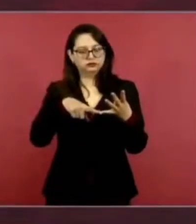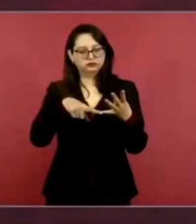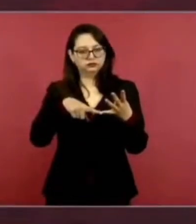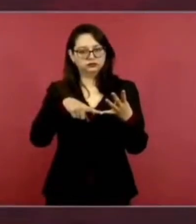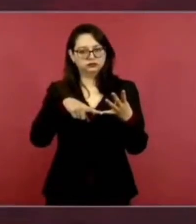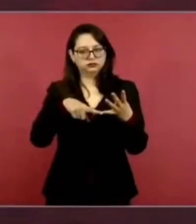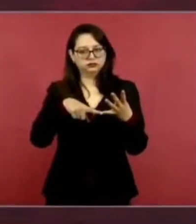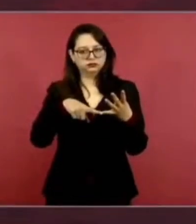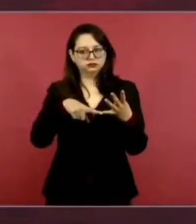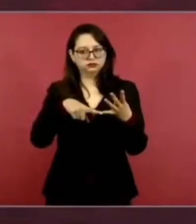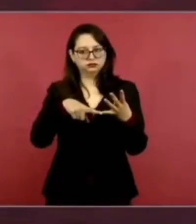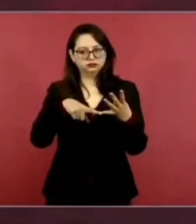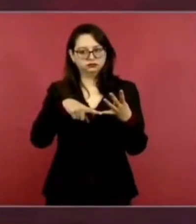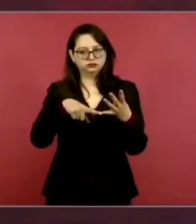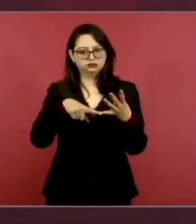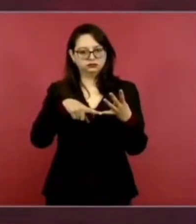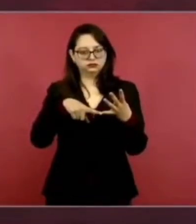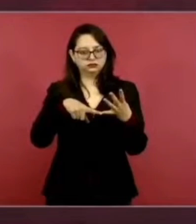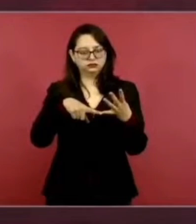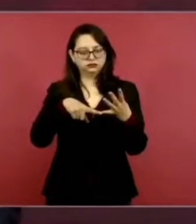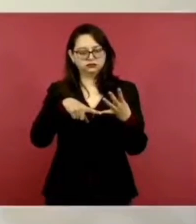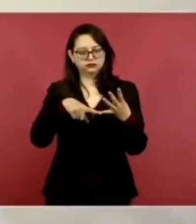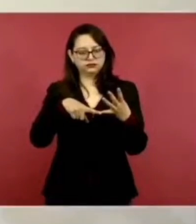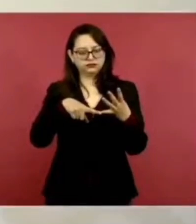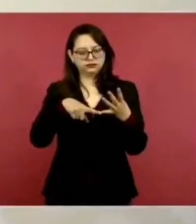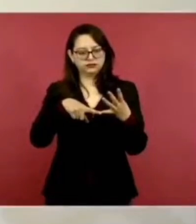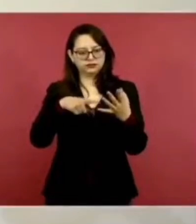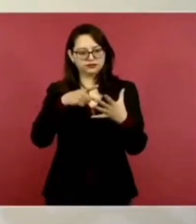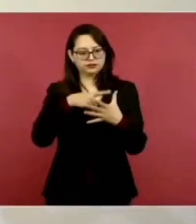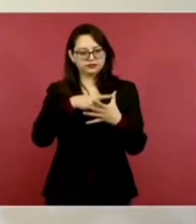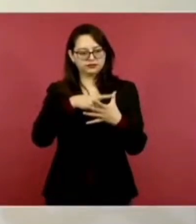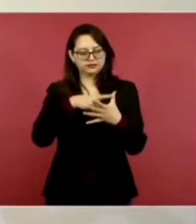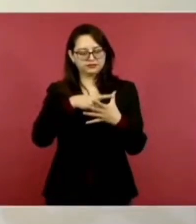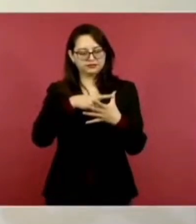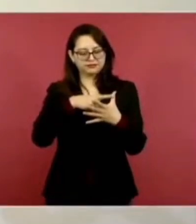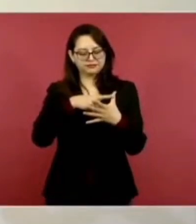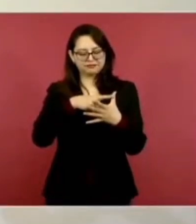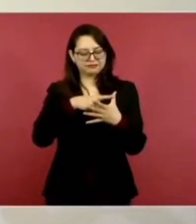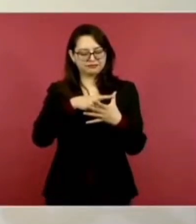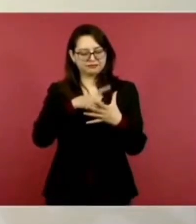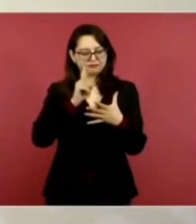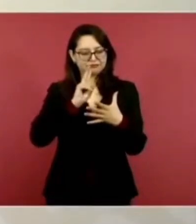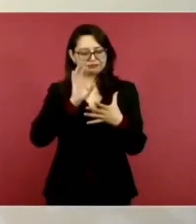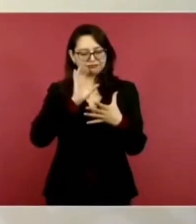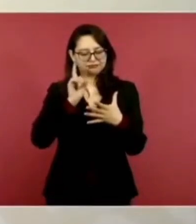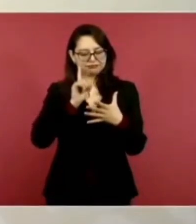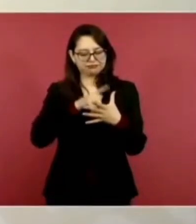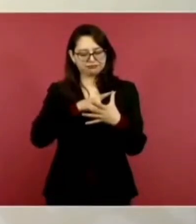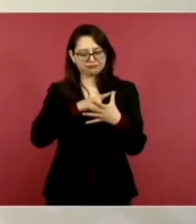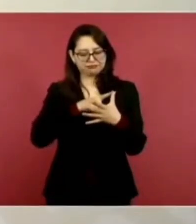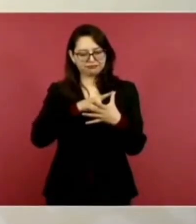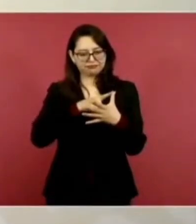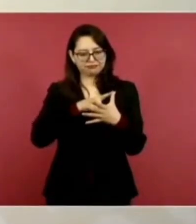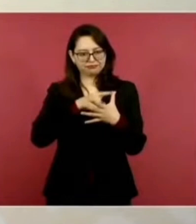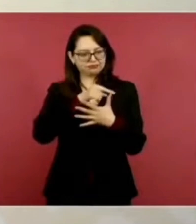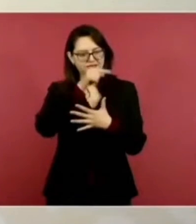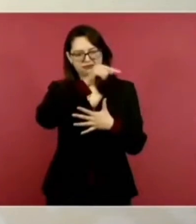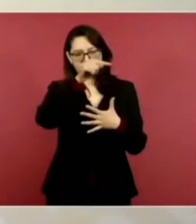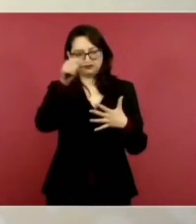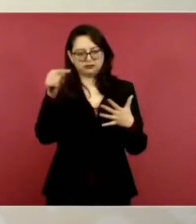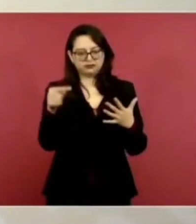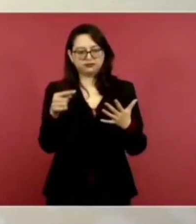Banamex en 12,000 millones de dólares y no pagaron un centavo de impuesto.